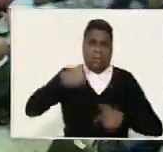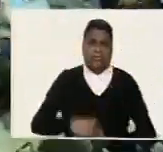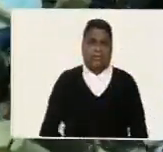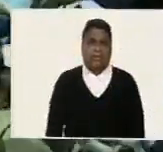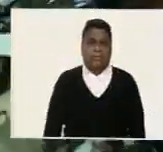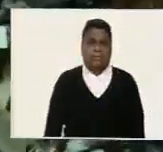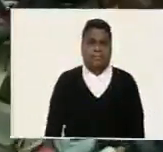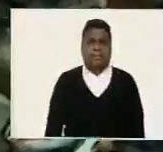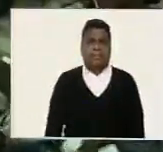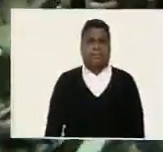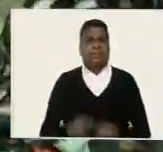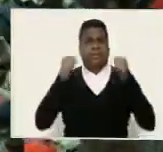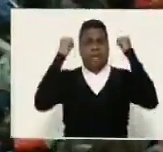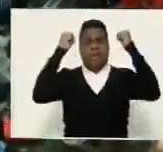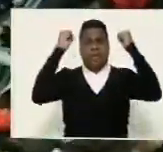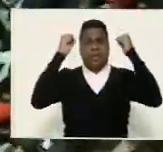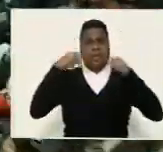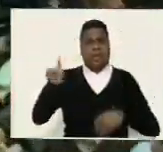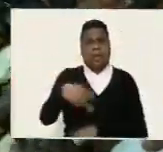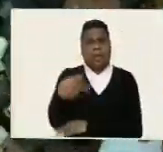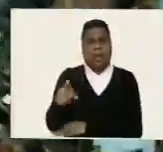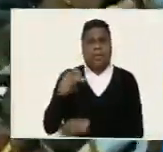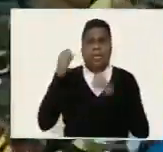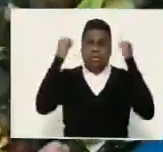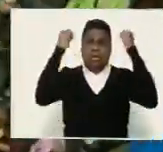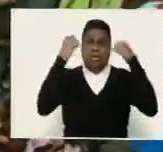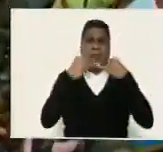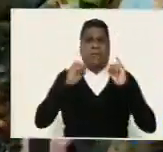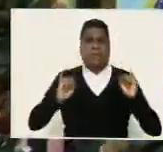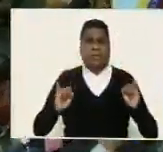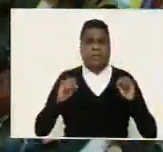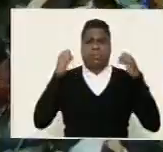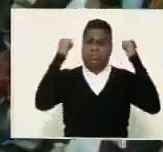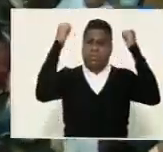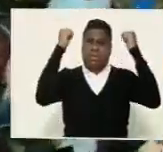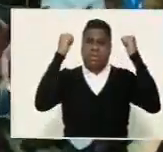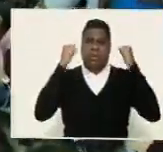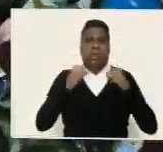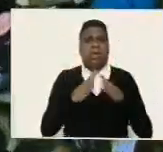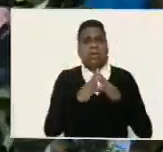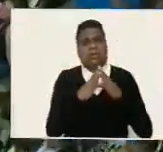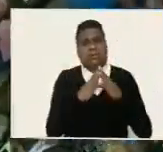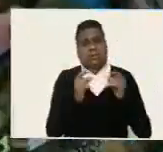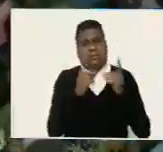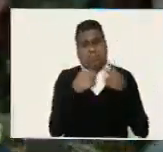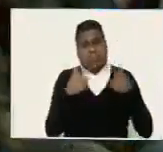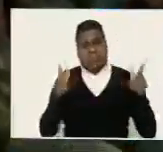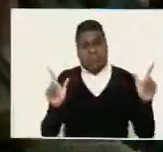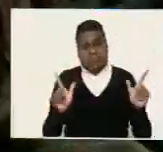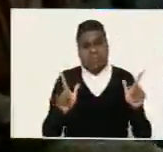¡Que viva la patria! ¡Que viva la independencia! ¡Que viva la soberanía!